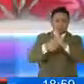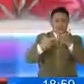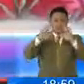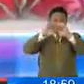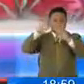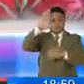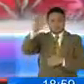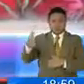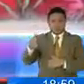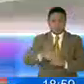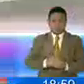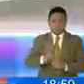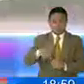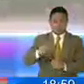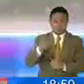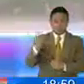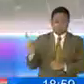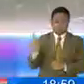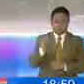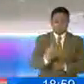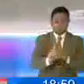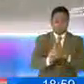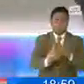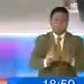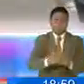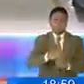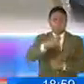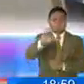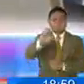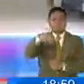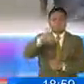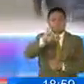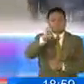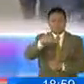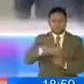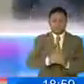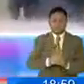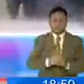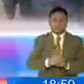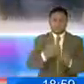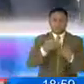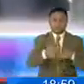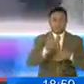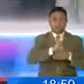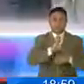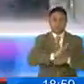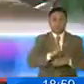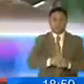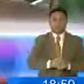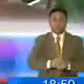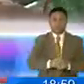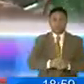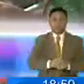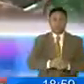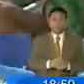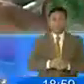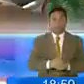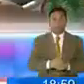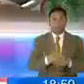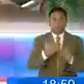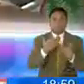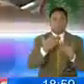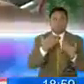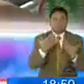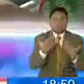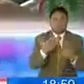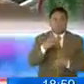Odebrecht. El primero en llegar hasta esta instancia fue Lenín Hurtado, aspirante a legislativo por Unidad Popular. No sé si el